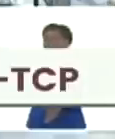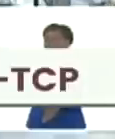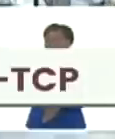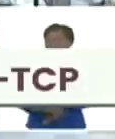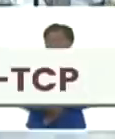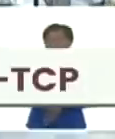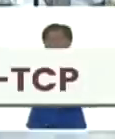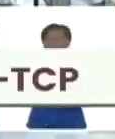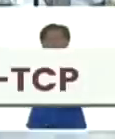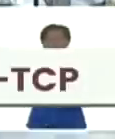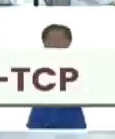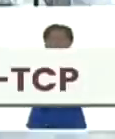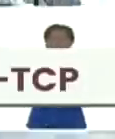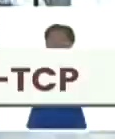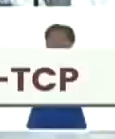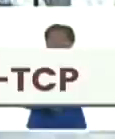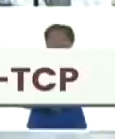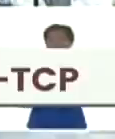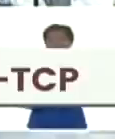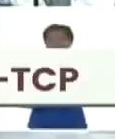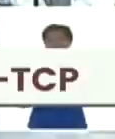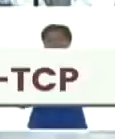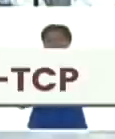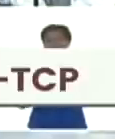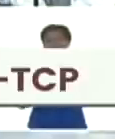practicar la